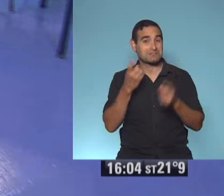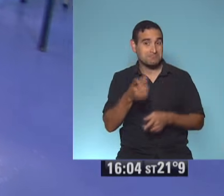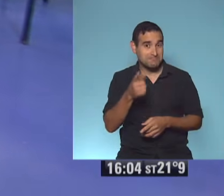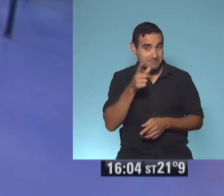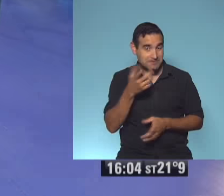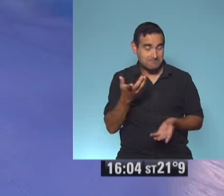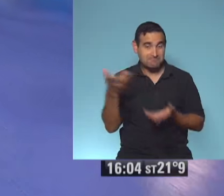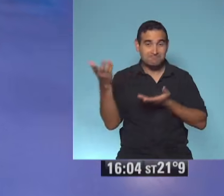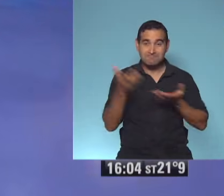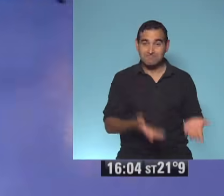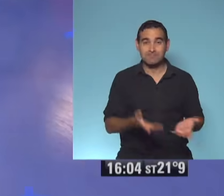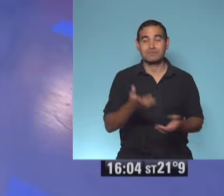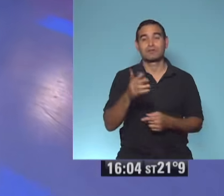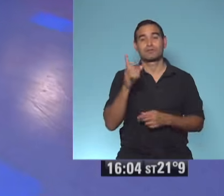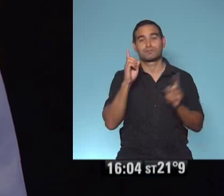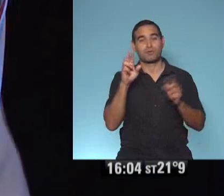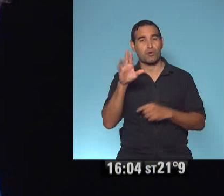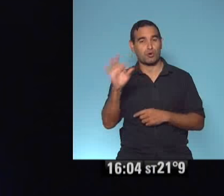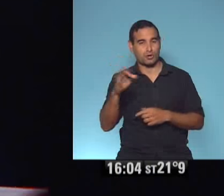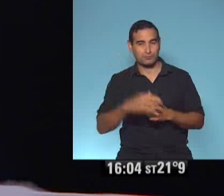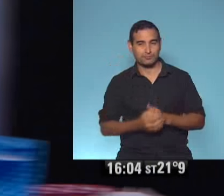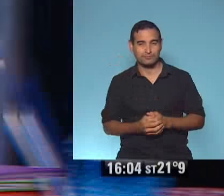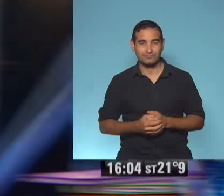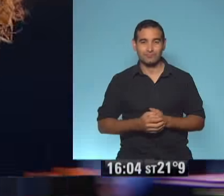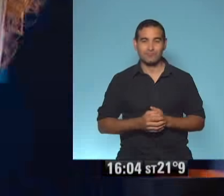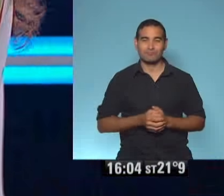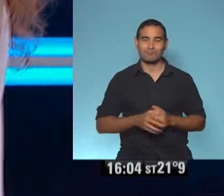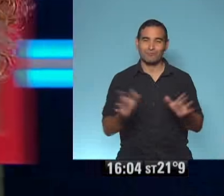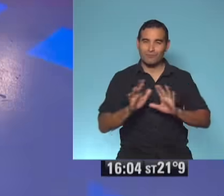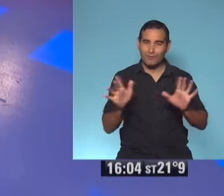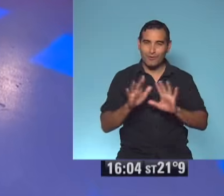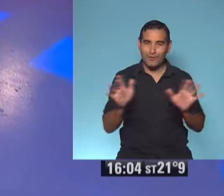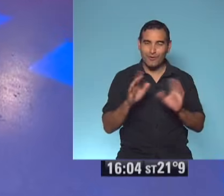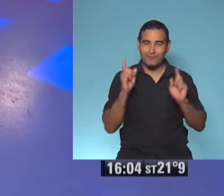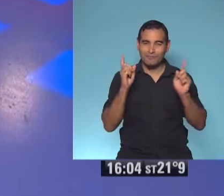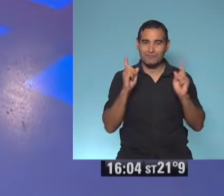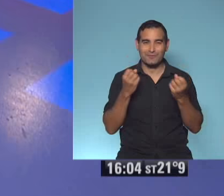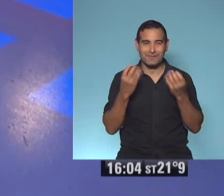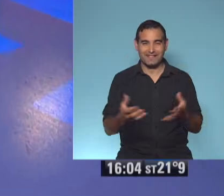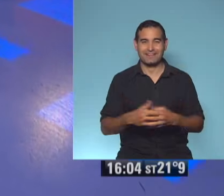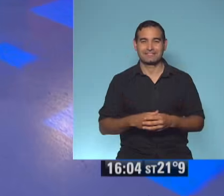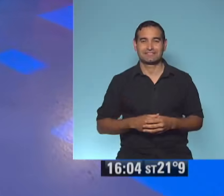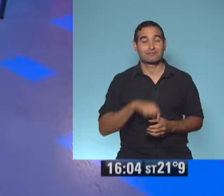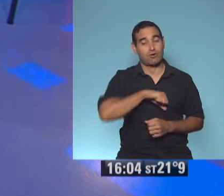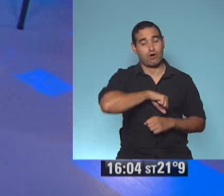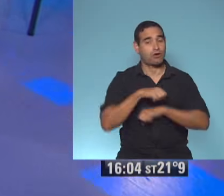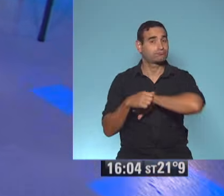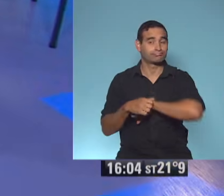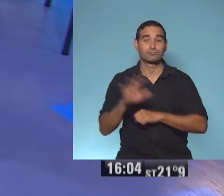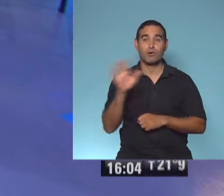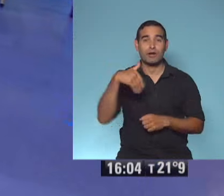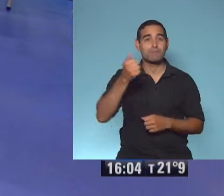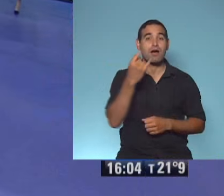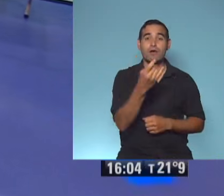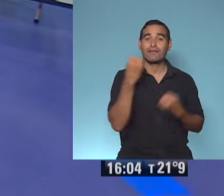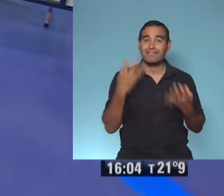si llamamos a la señor Ro? ¡Hola! ¡Hola, señor! Hola, Mau, ¿cómo